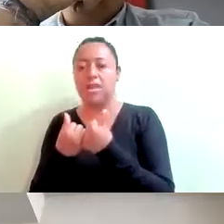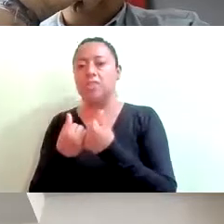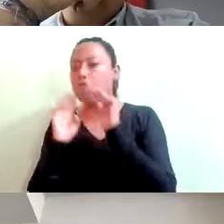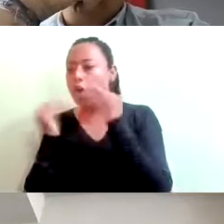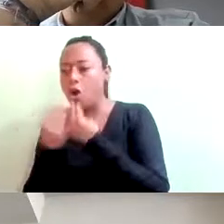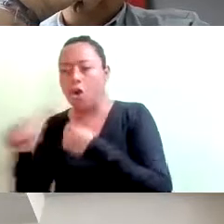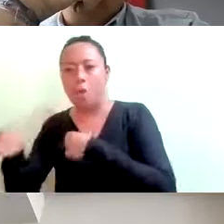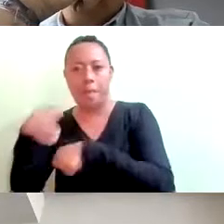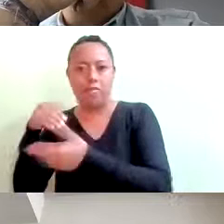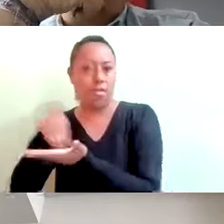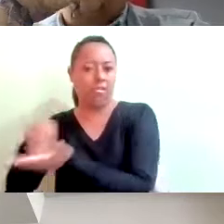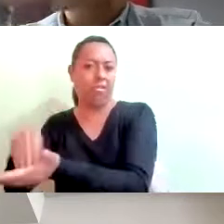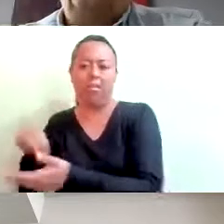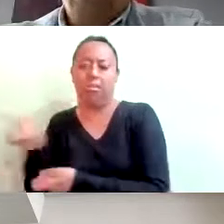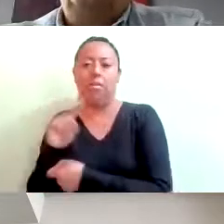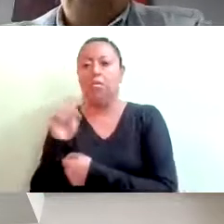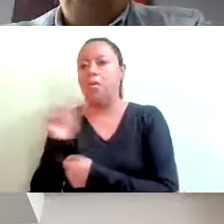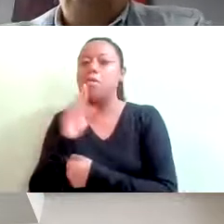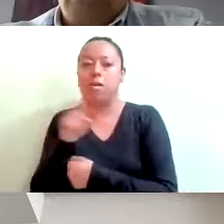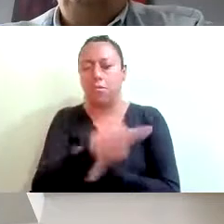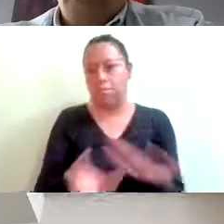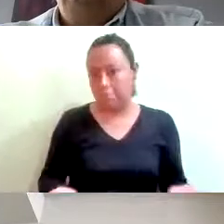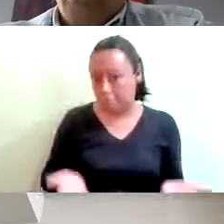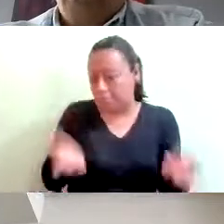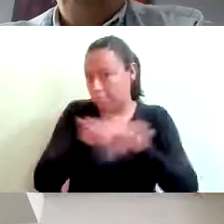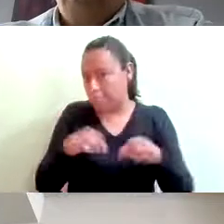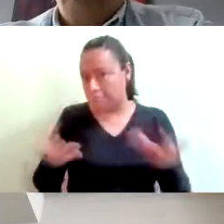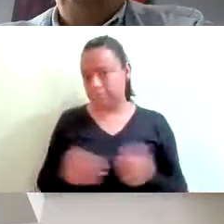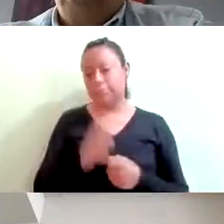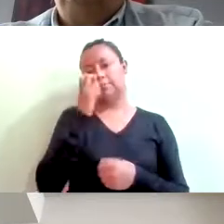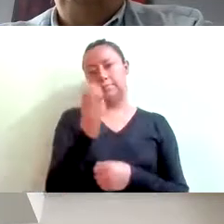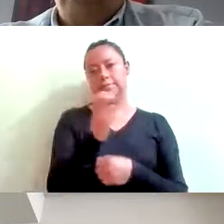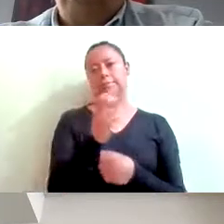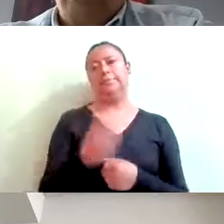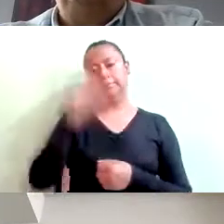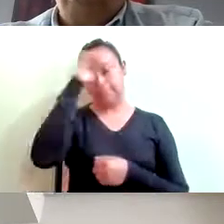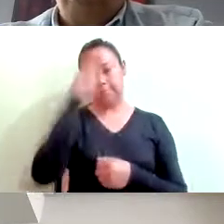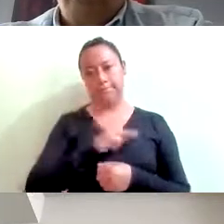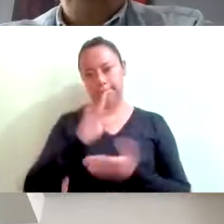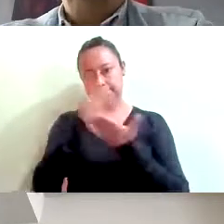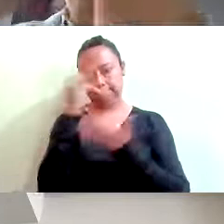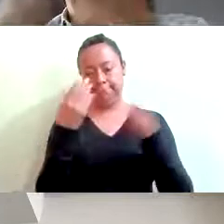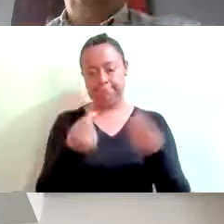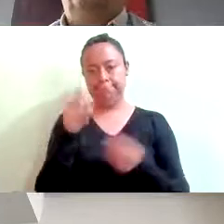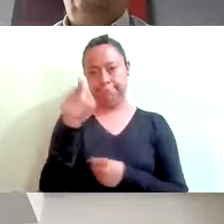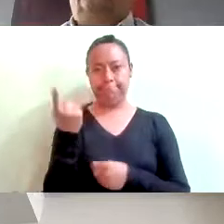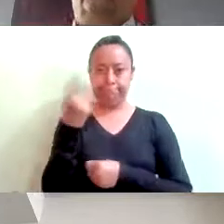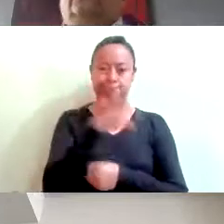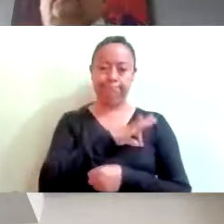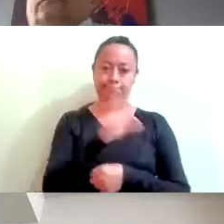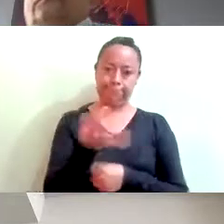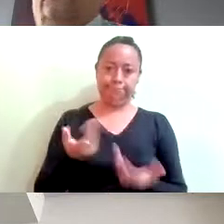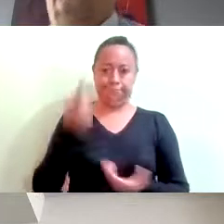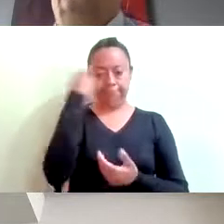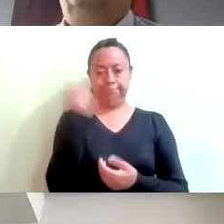primero que el segundo. Ese sería mi comentario, señor presidente, y agradezco mucho lo que usted pueda instruir para que